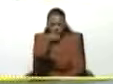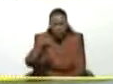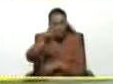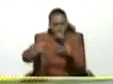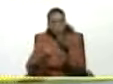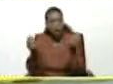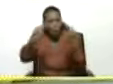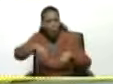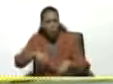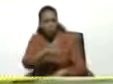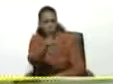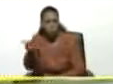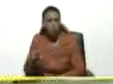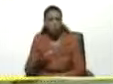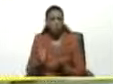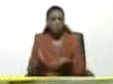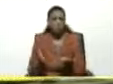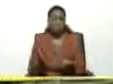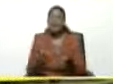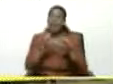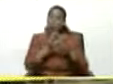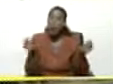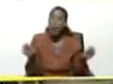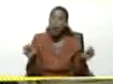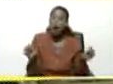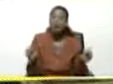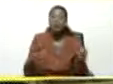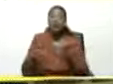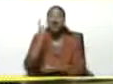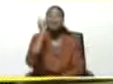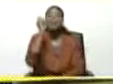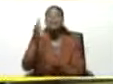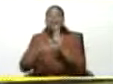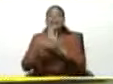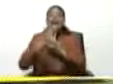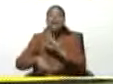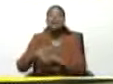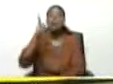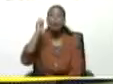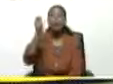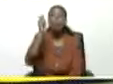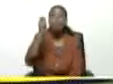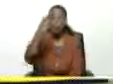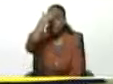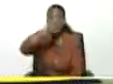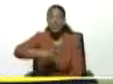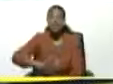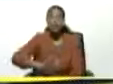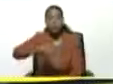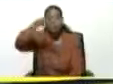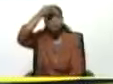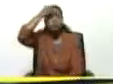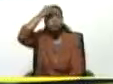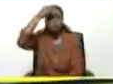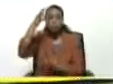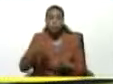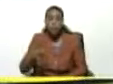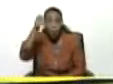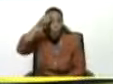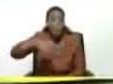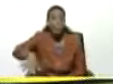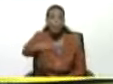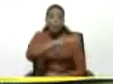con eso la educación está en la Constitución como un derecho humano derecho del